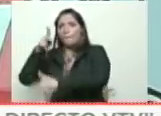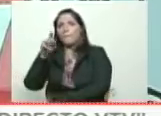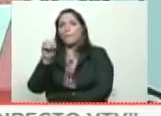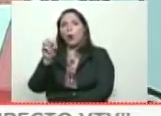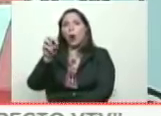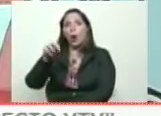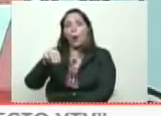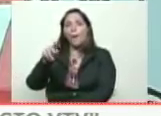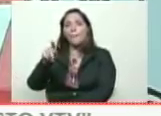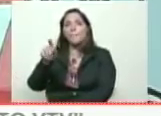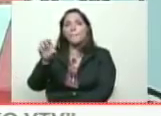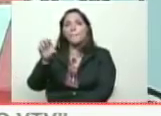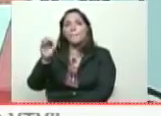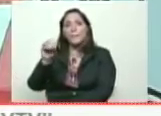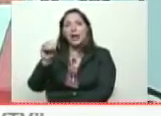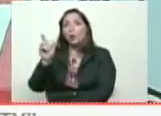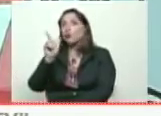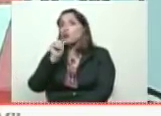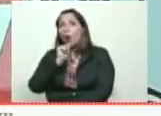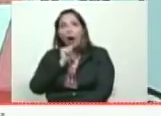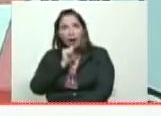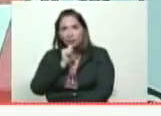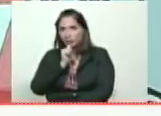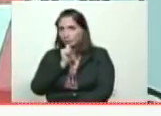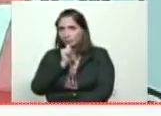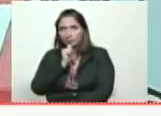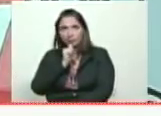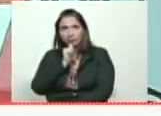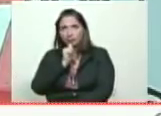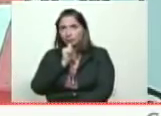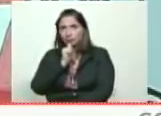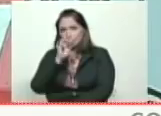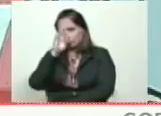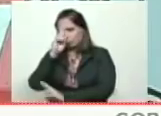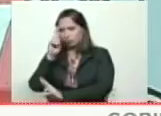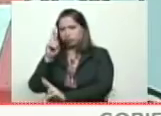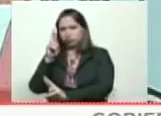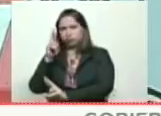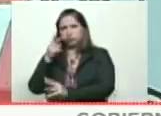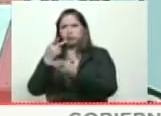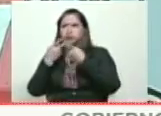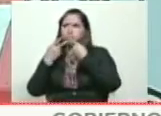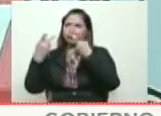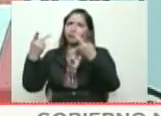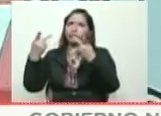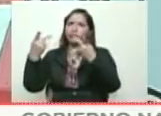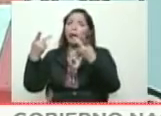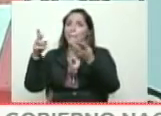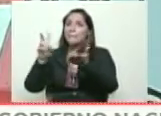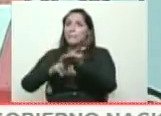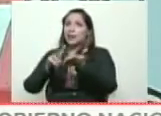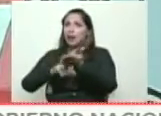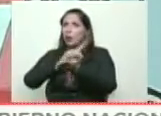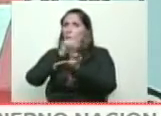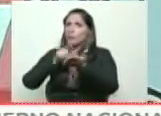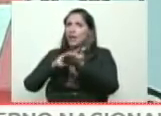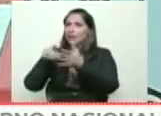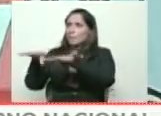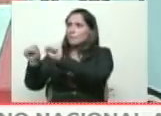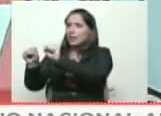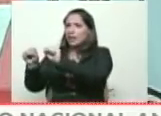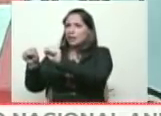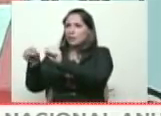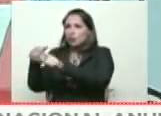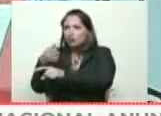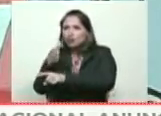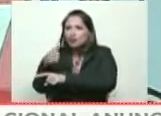No tienen la más mínima prudencia en declarar lo que es una verdad absoluta. El imperialismo se mueve desde